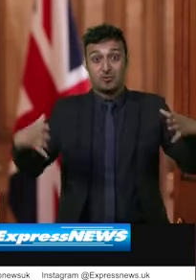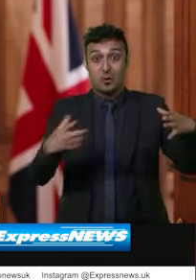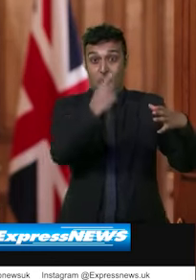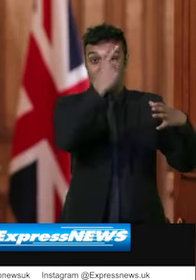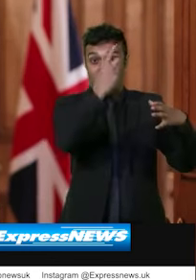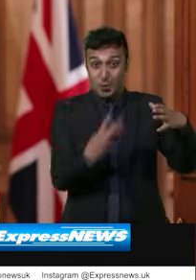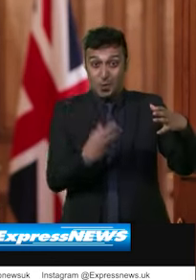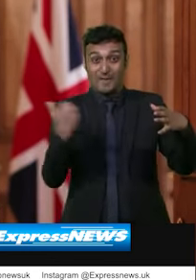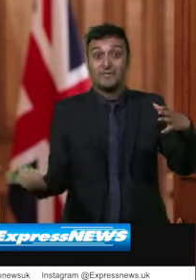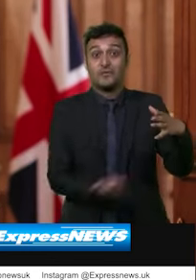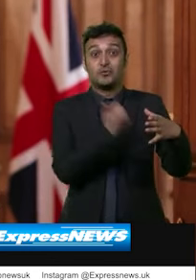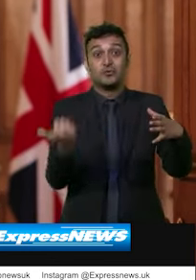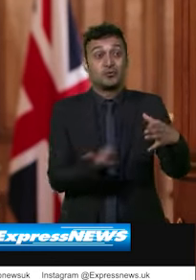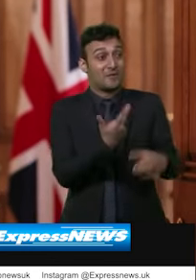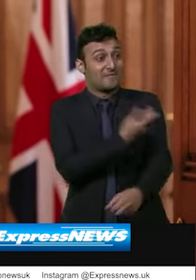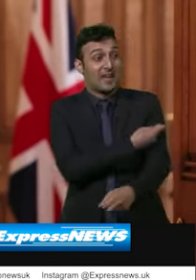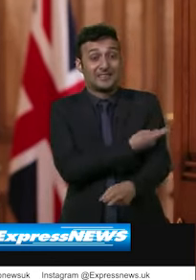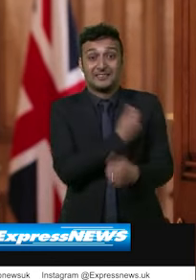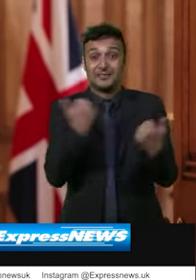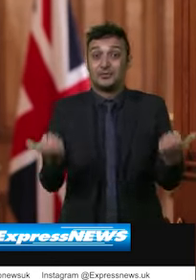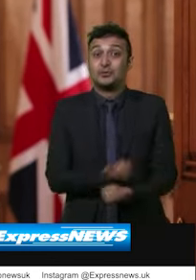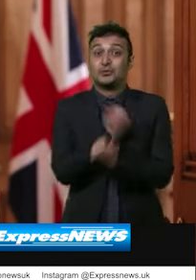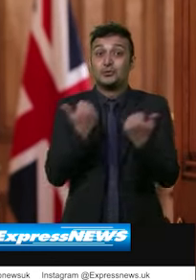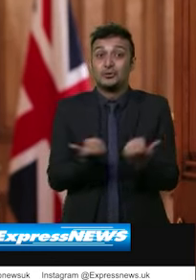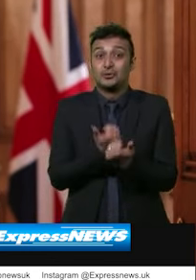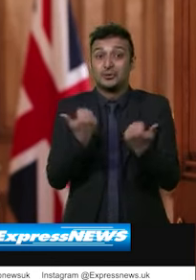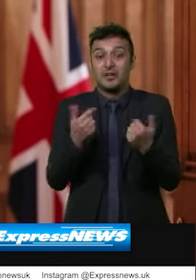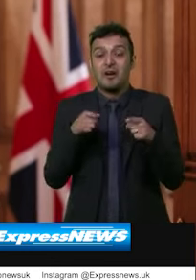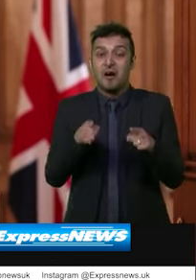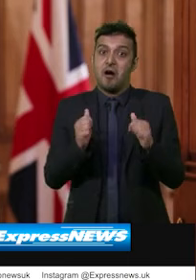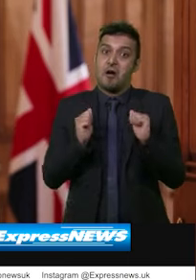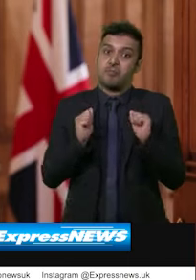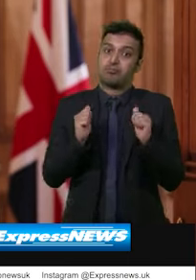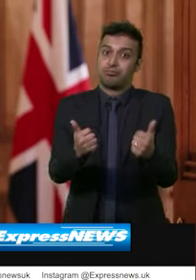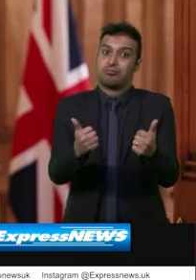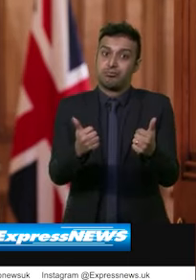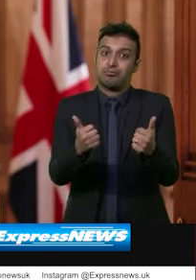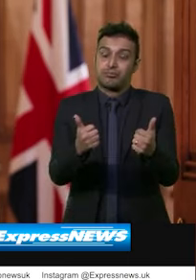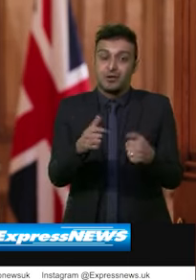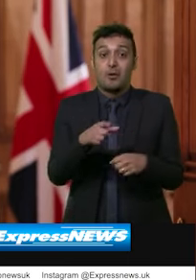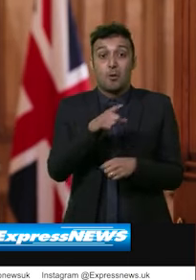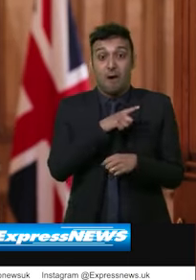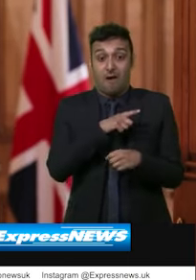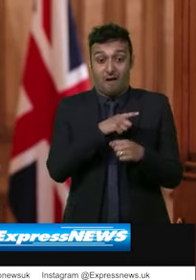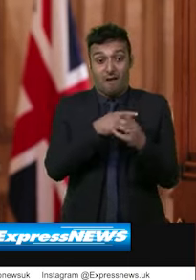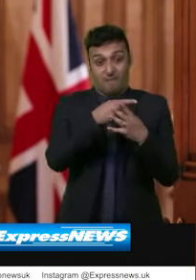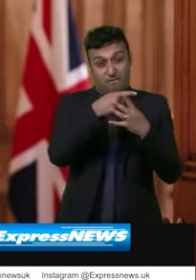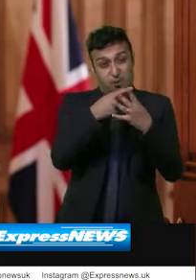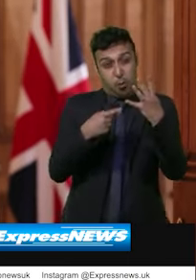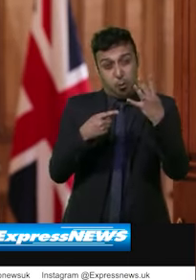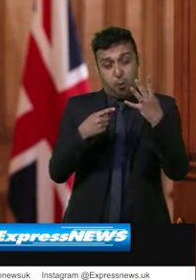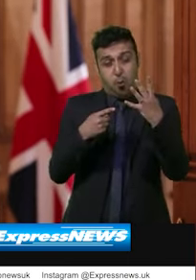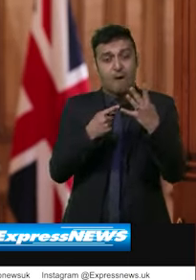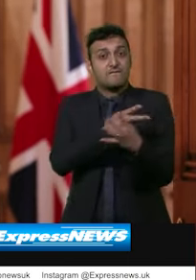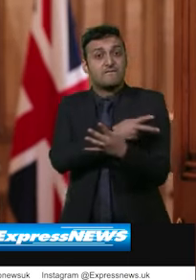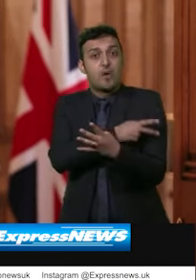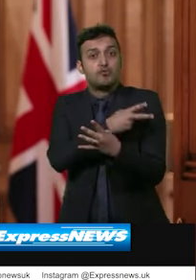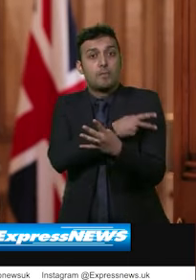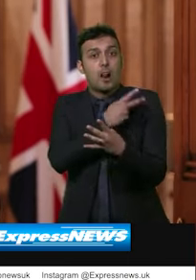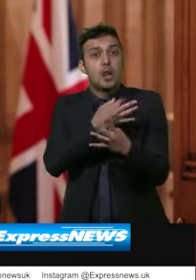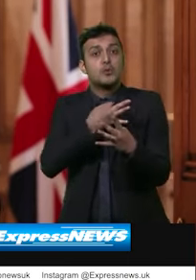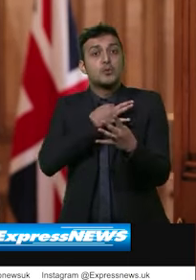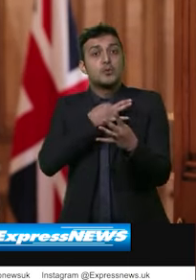y damos este primer paso con confianza porque los cuatro grupos más vulnerables no sólo han sido vacunados en